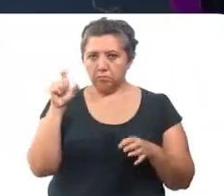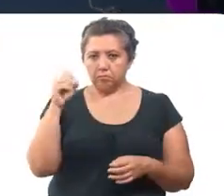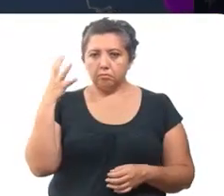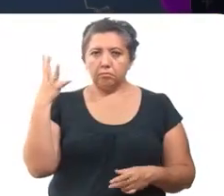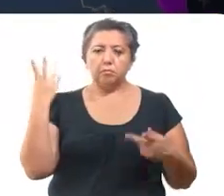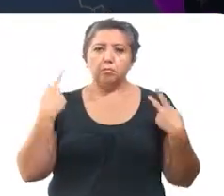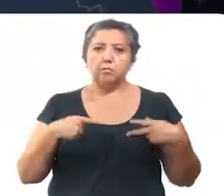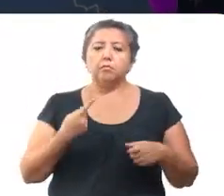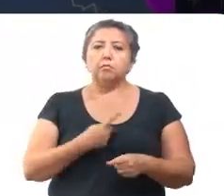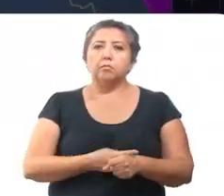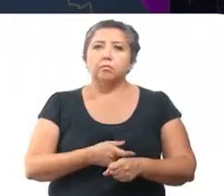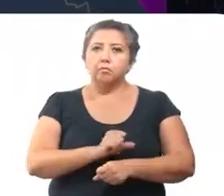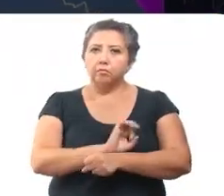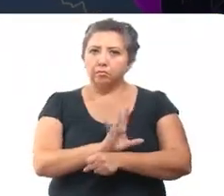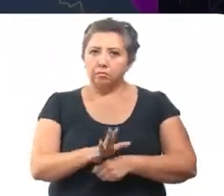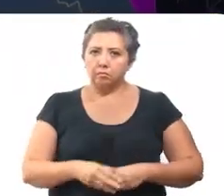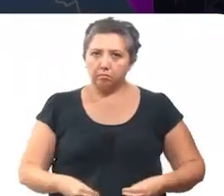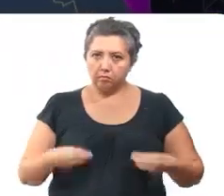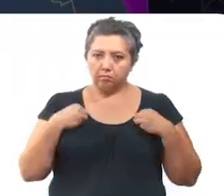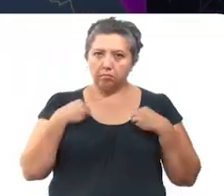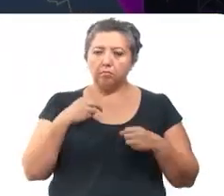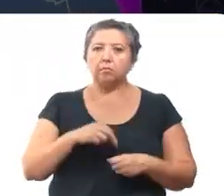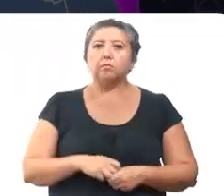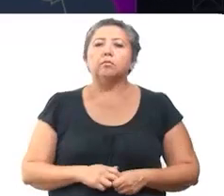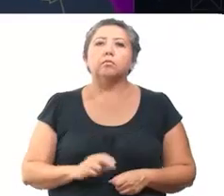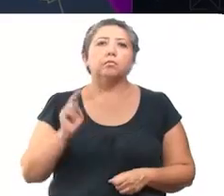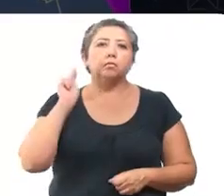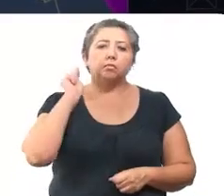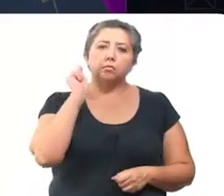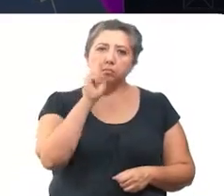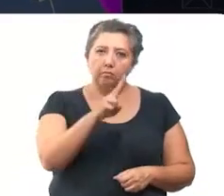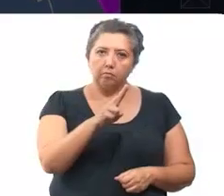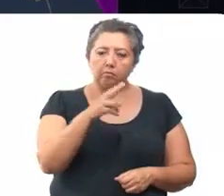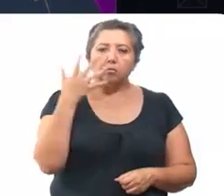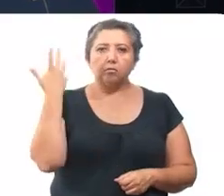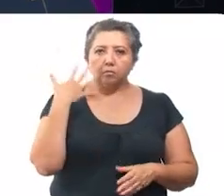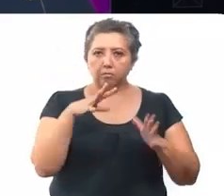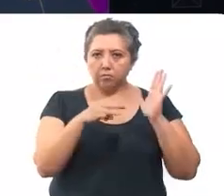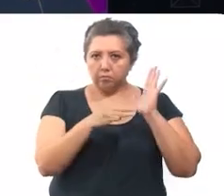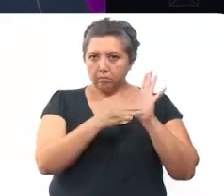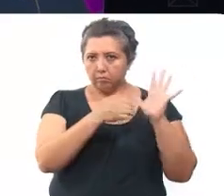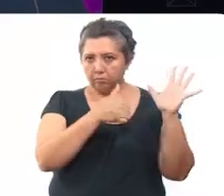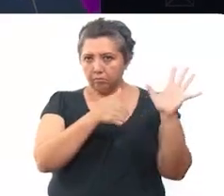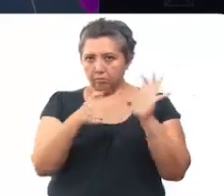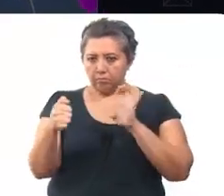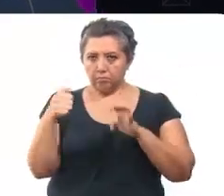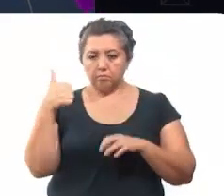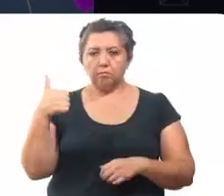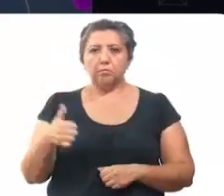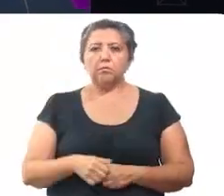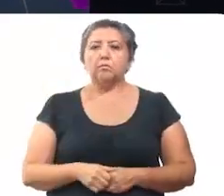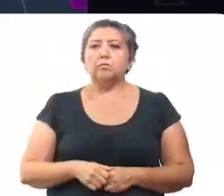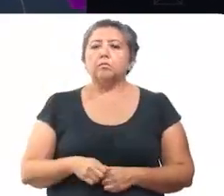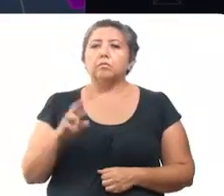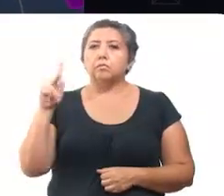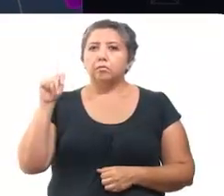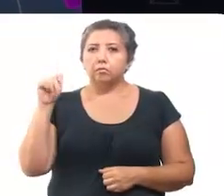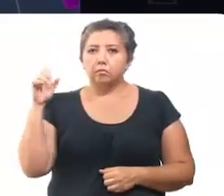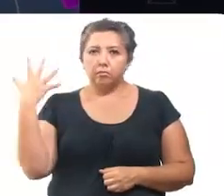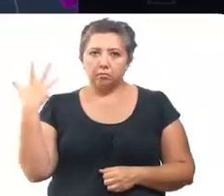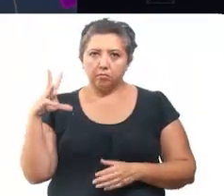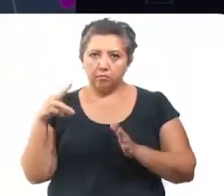39.724 personas contagiadas de coronavirus, que viven en la zona norte, 10.606. En la zona